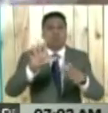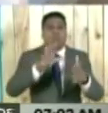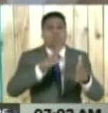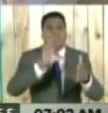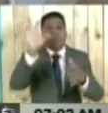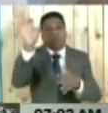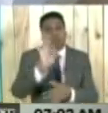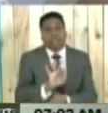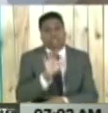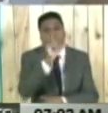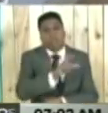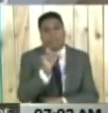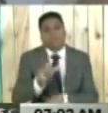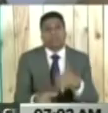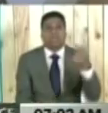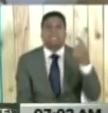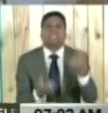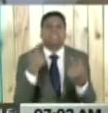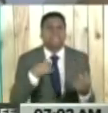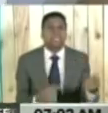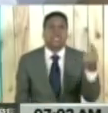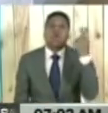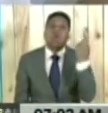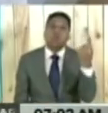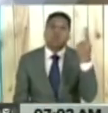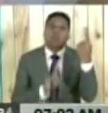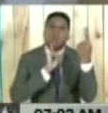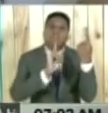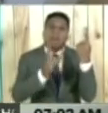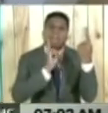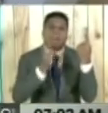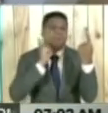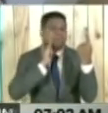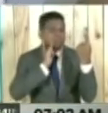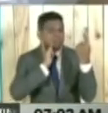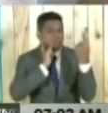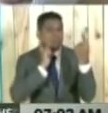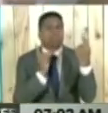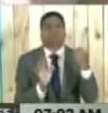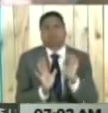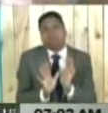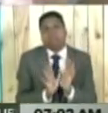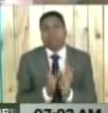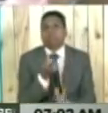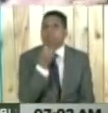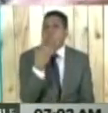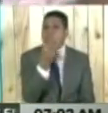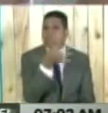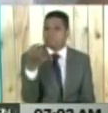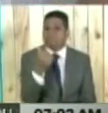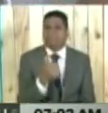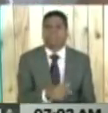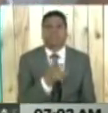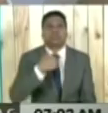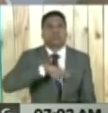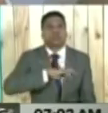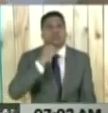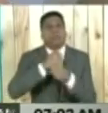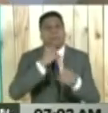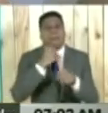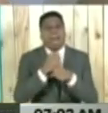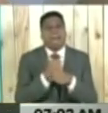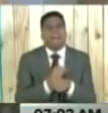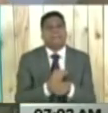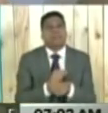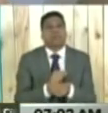población tiene al menos un celular. Y eso es espectacular. Entonces, bueno, estamos trabajando fuertemente. Nuestra empresa